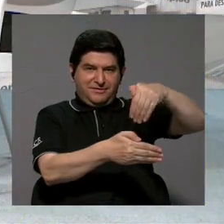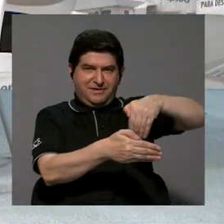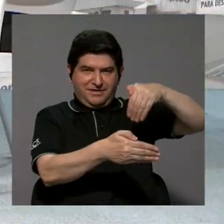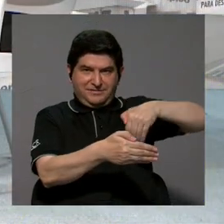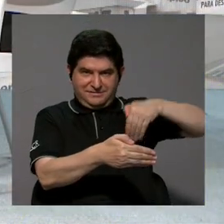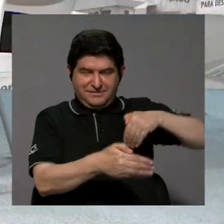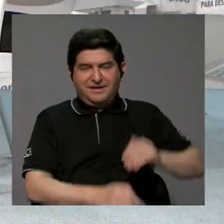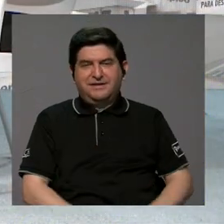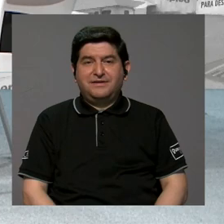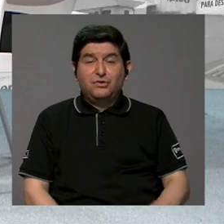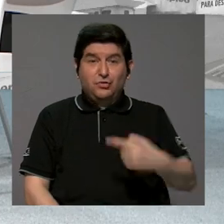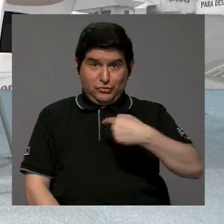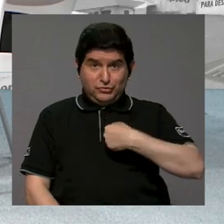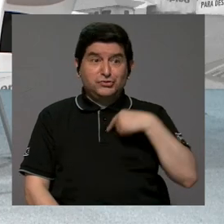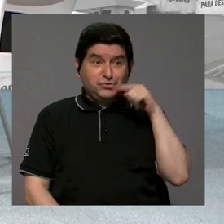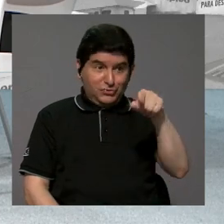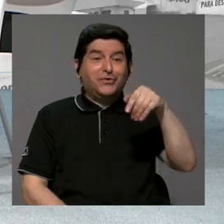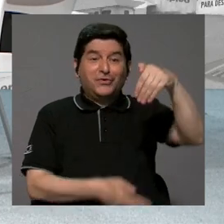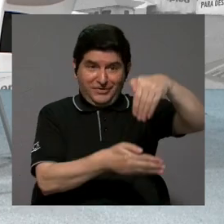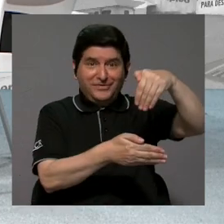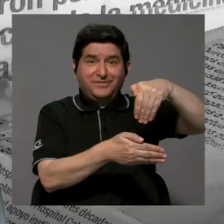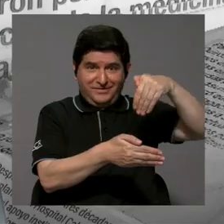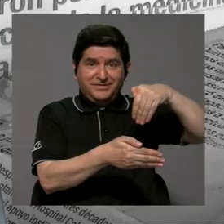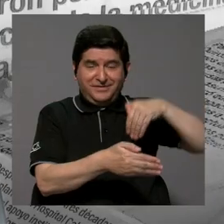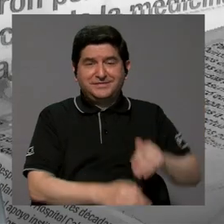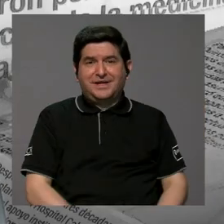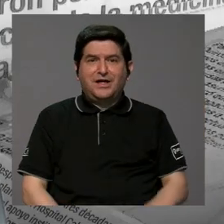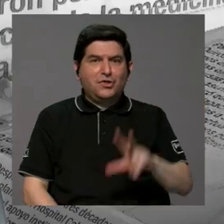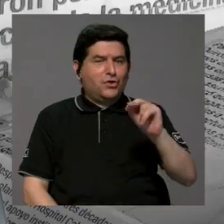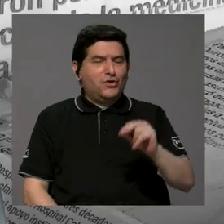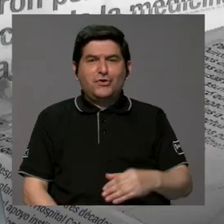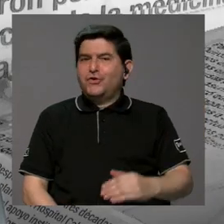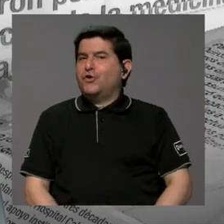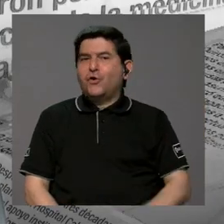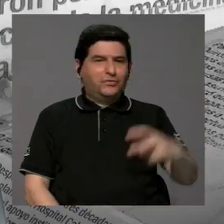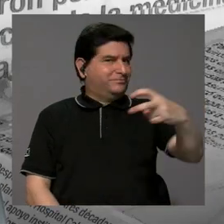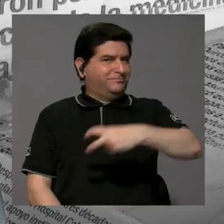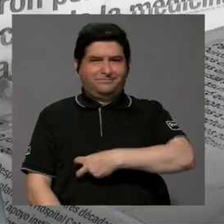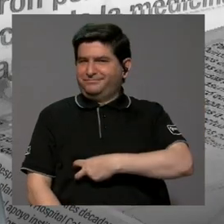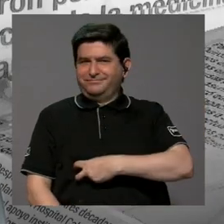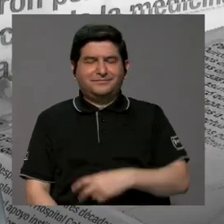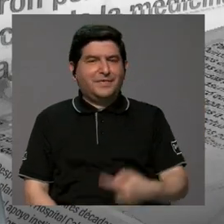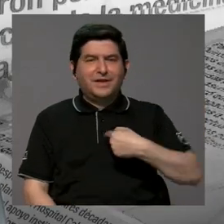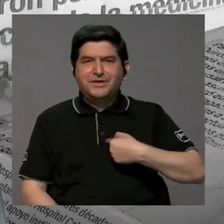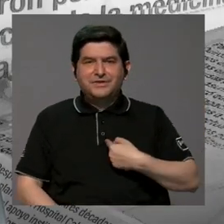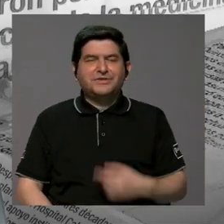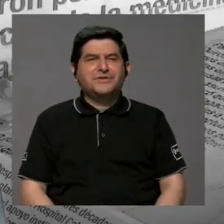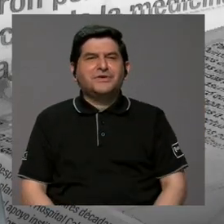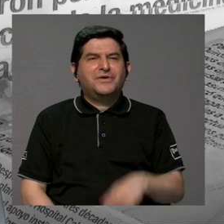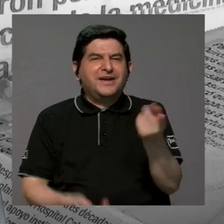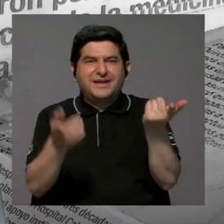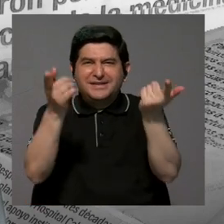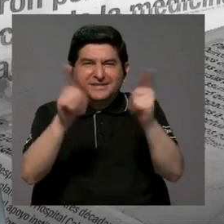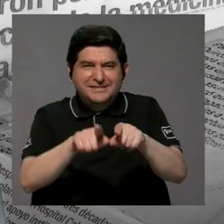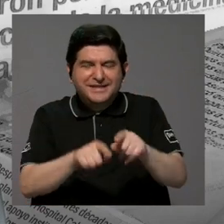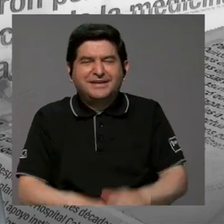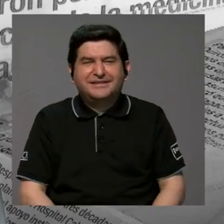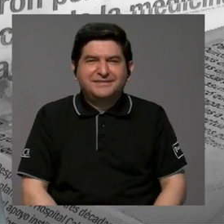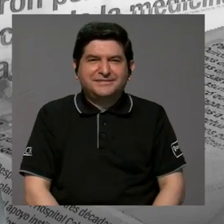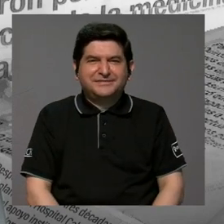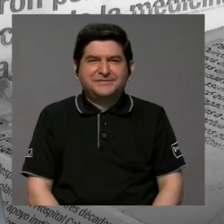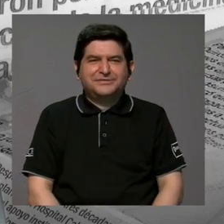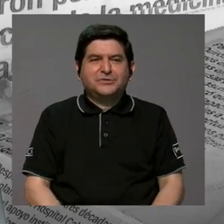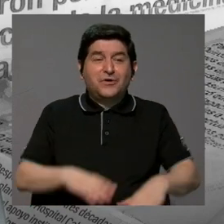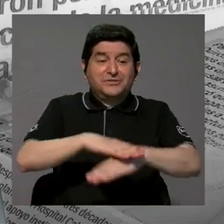no está, bueno, de hecho yo estoy en esa lista, ¿verdad? Que no estoy ni en lista de trasplante ni, digamos, ahí